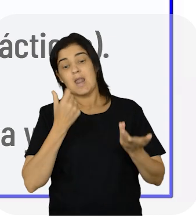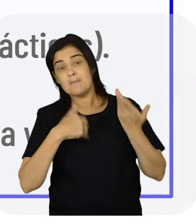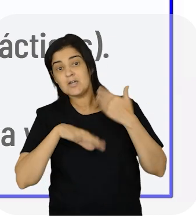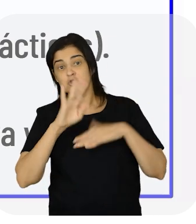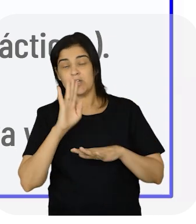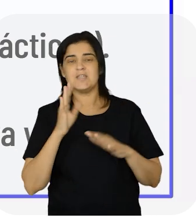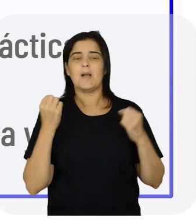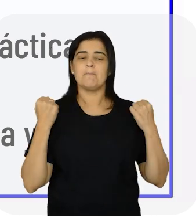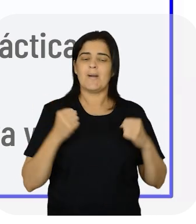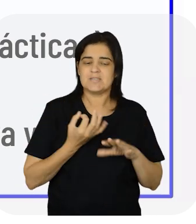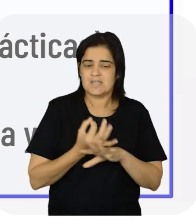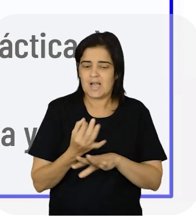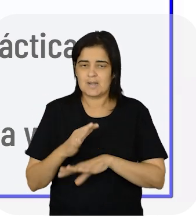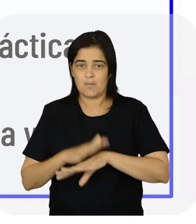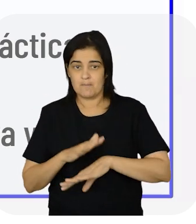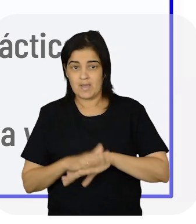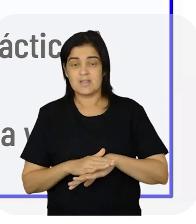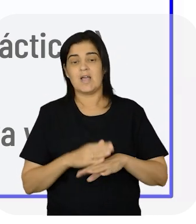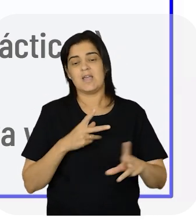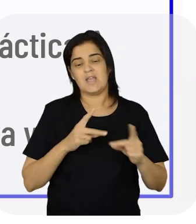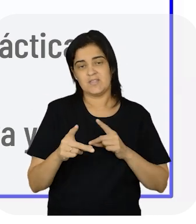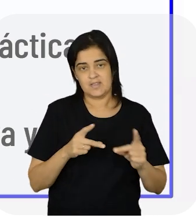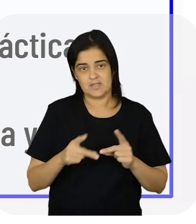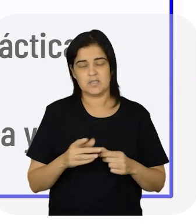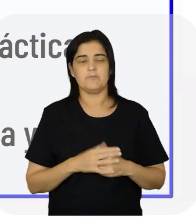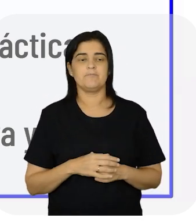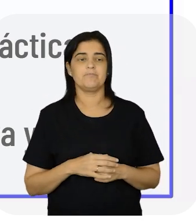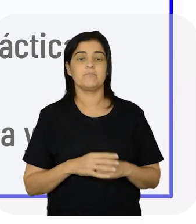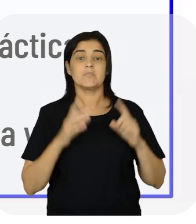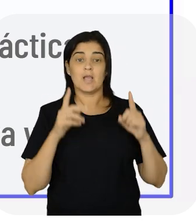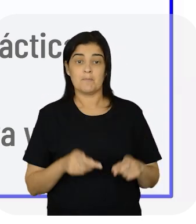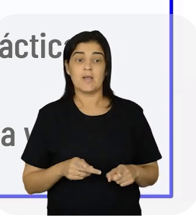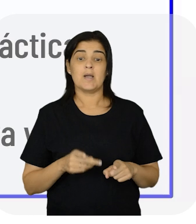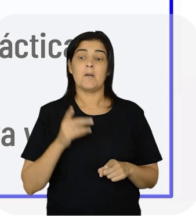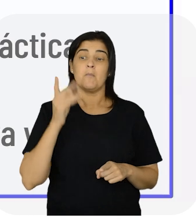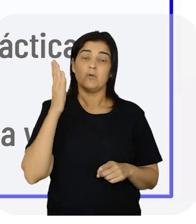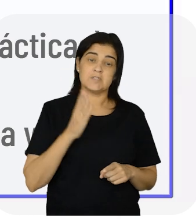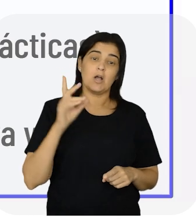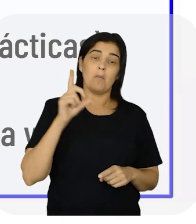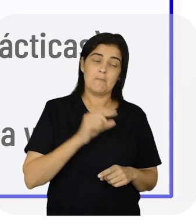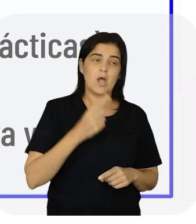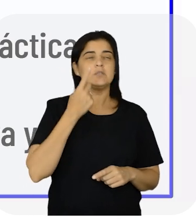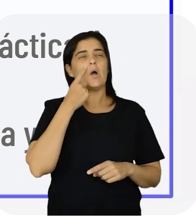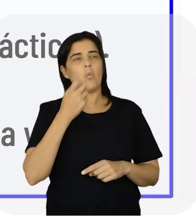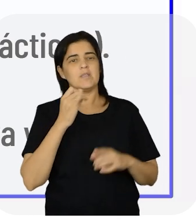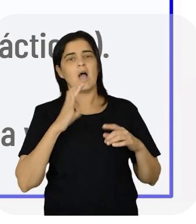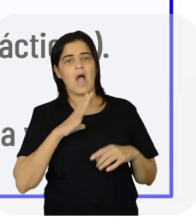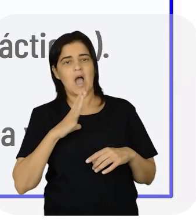mayoritariamente prácticas y entre ellas didácticas. También el menor porcentaje reconocen facilitadores.